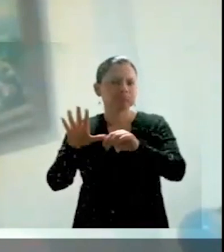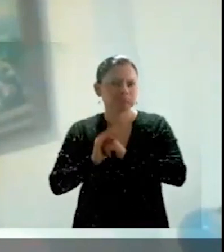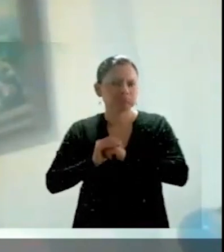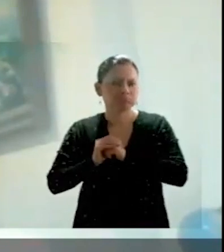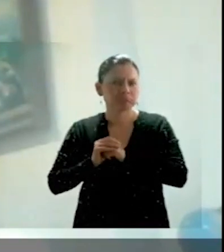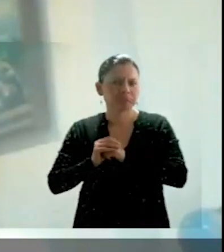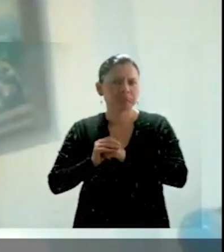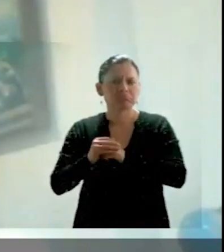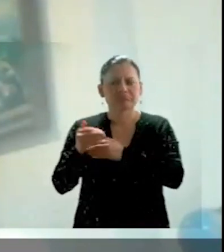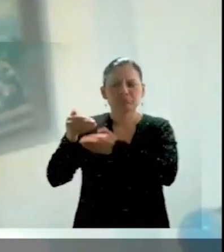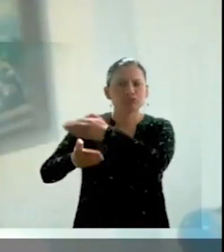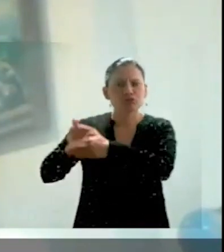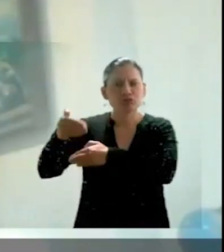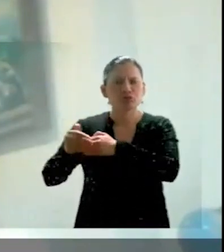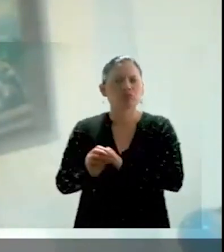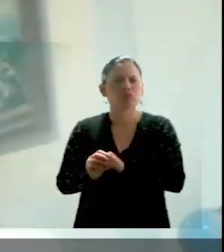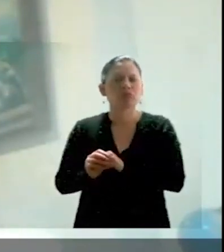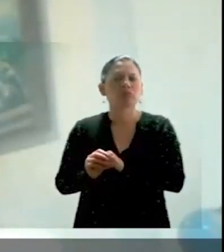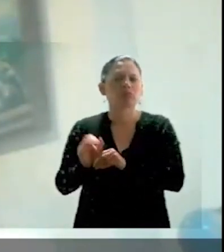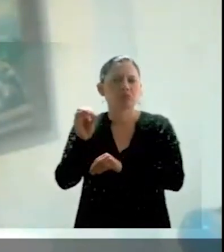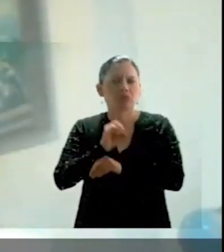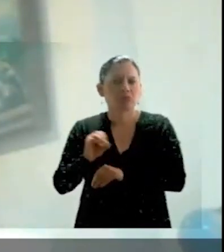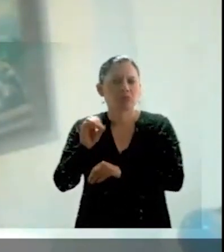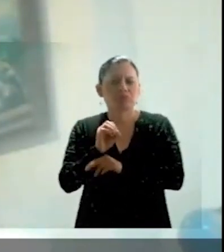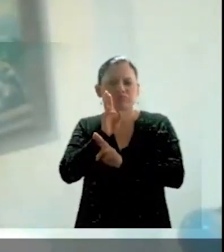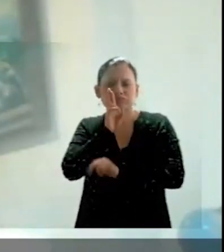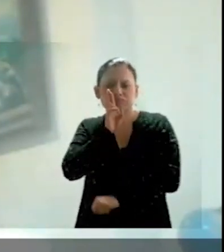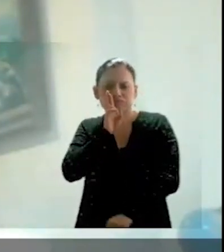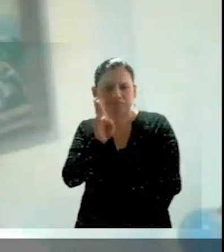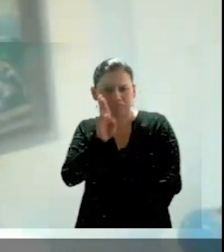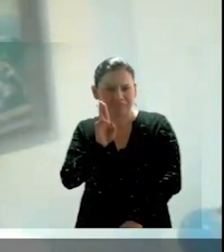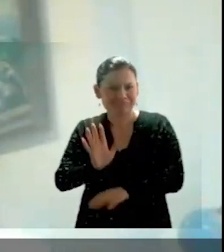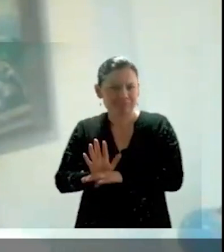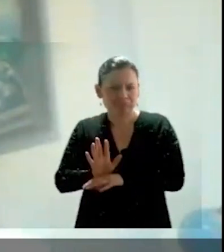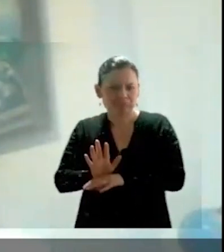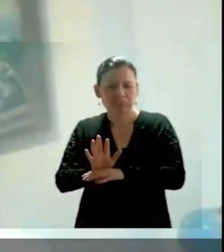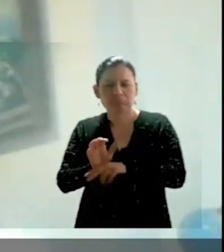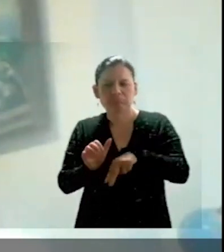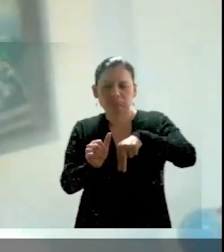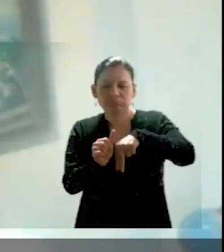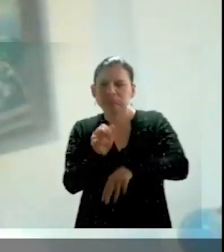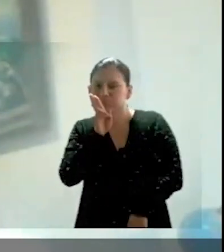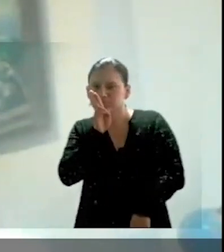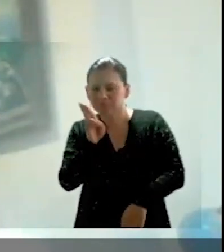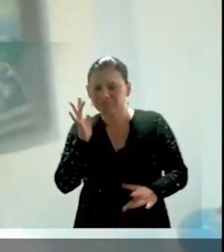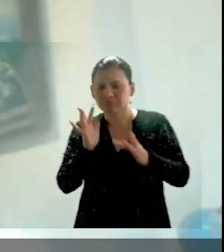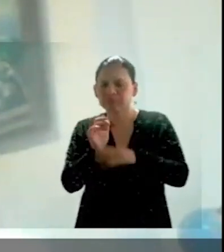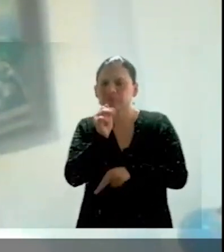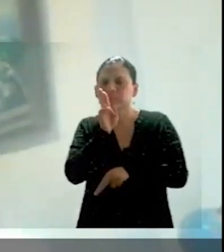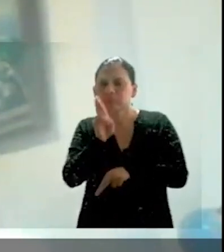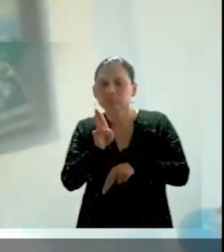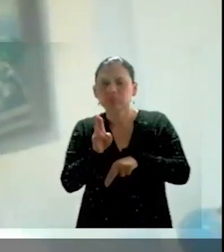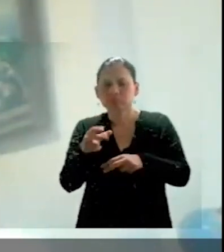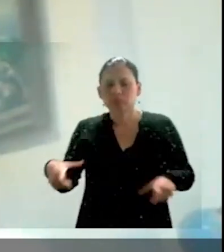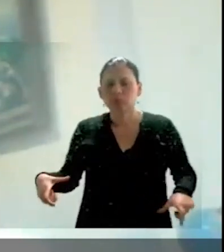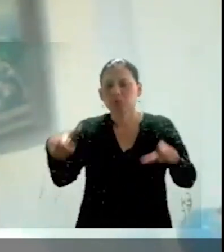y el desarrollo o la respuesta, sería la pregunta, lo correcto, o la respuesta que la Corte